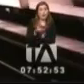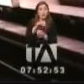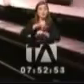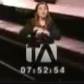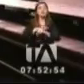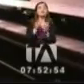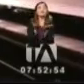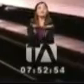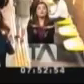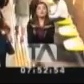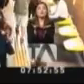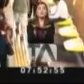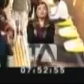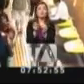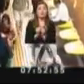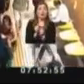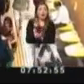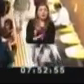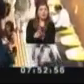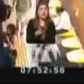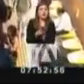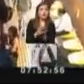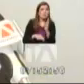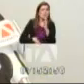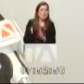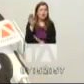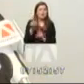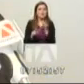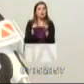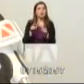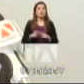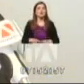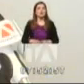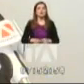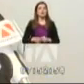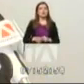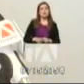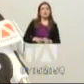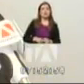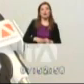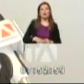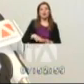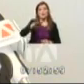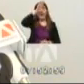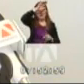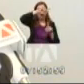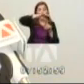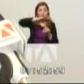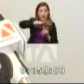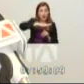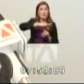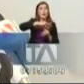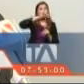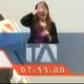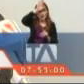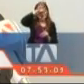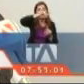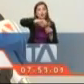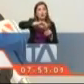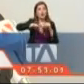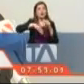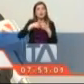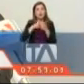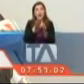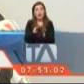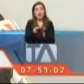baterías sanitarias serán las estaciones de mayor demanda. El Parque La Carolina, El Ejido, La Alameda. Nosotros tenemos 4